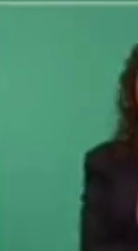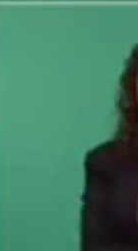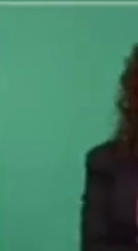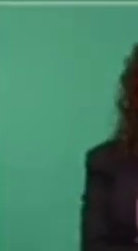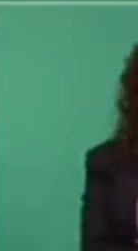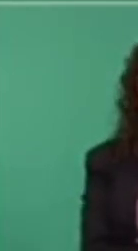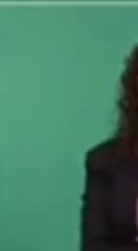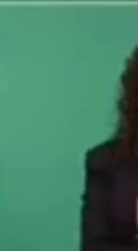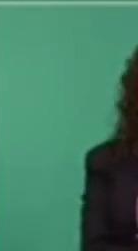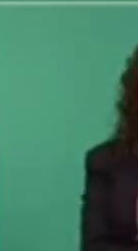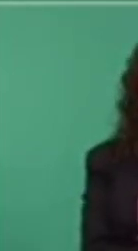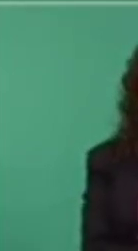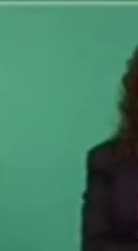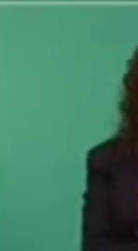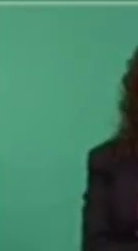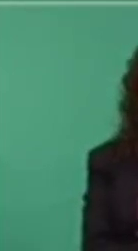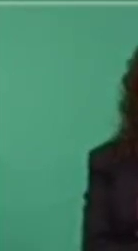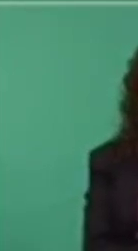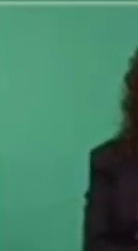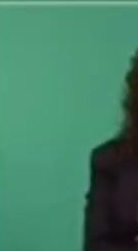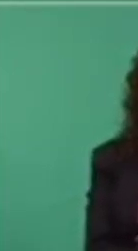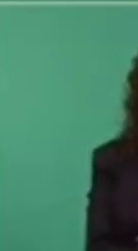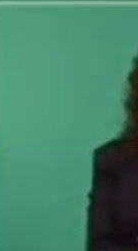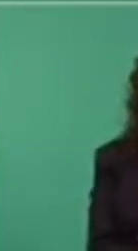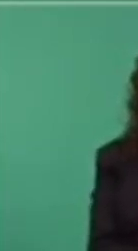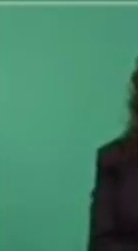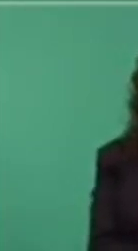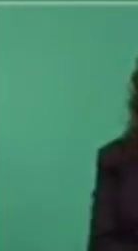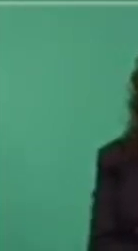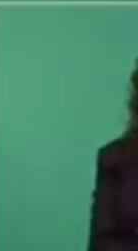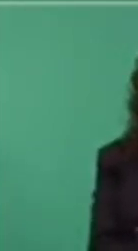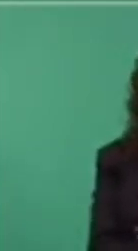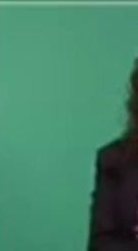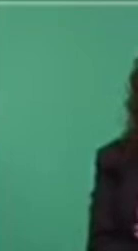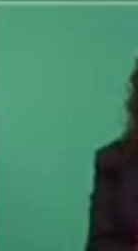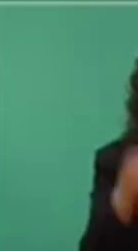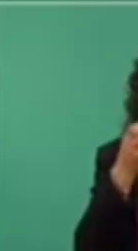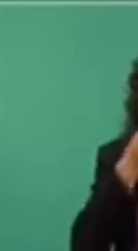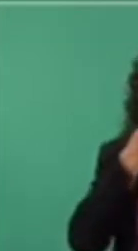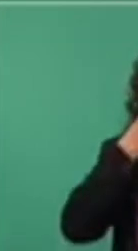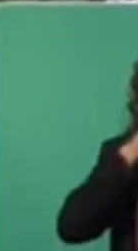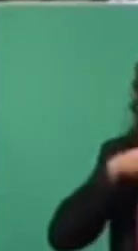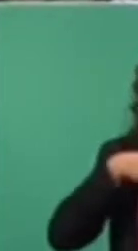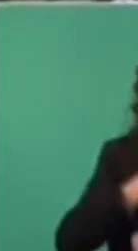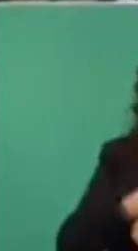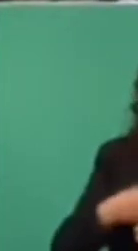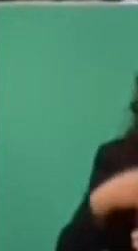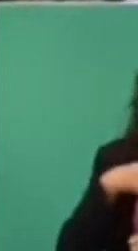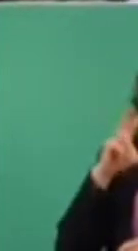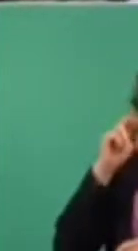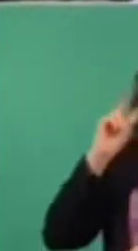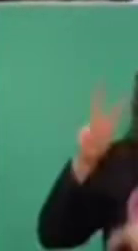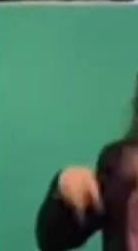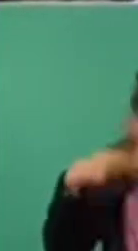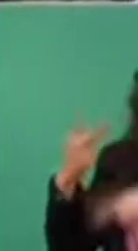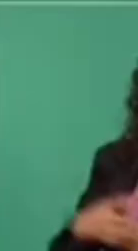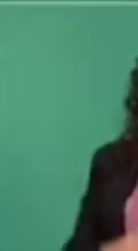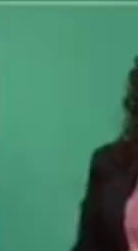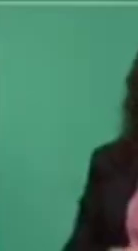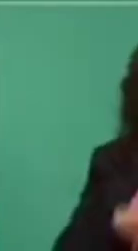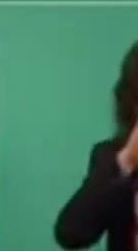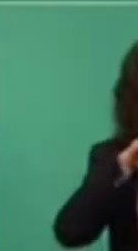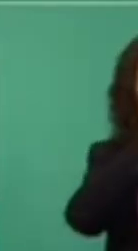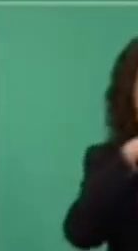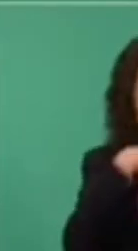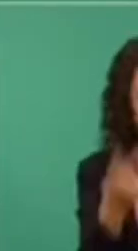Yo por eso no voy a eventos sociales. ¿Fue invitado a esta boda, presidente? Sí, pero yo